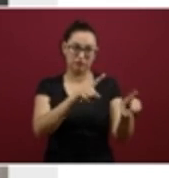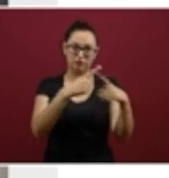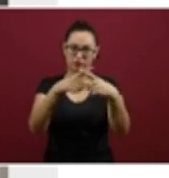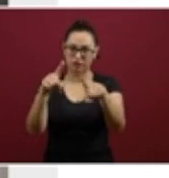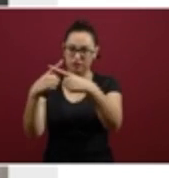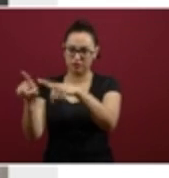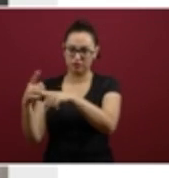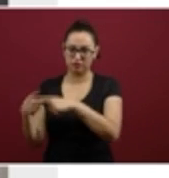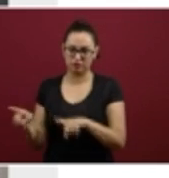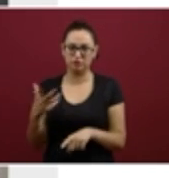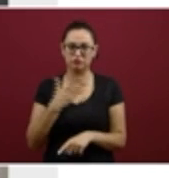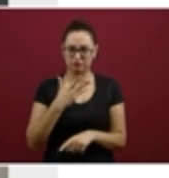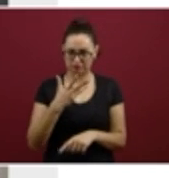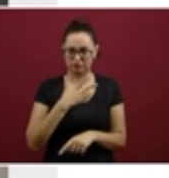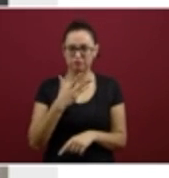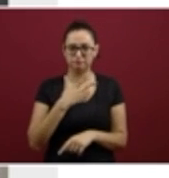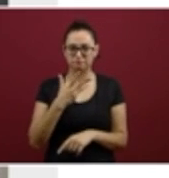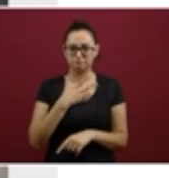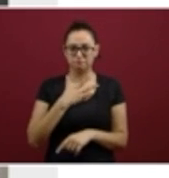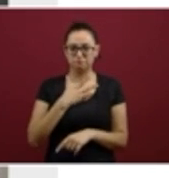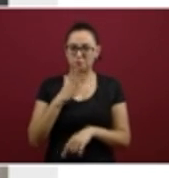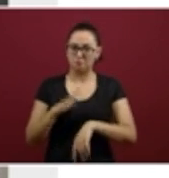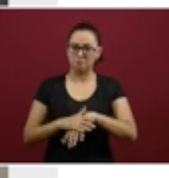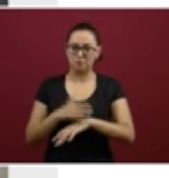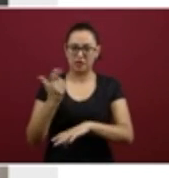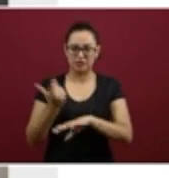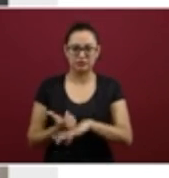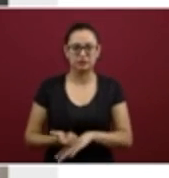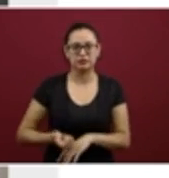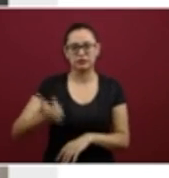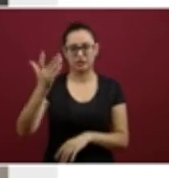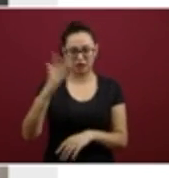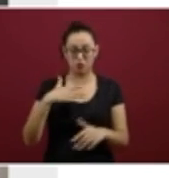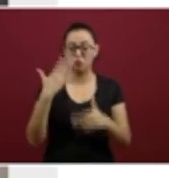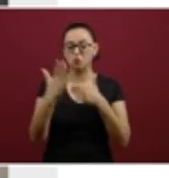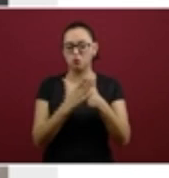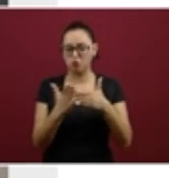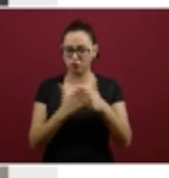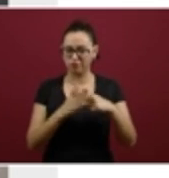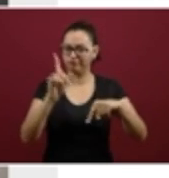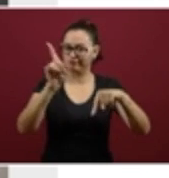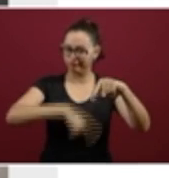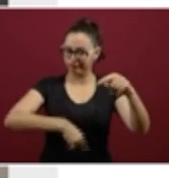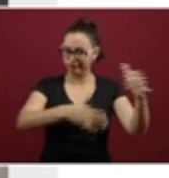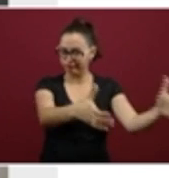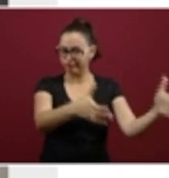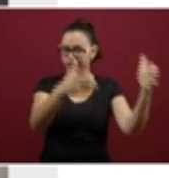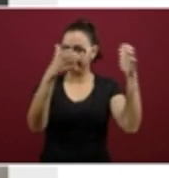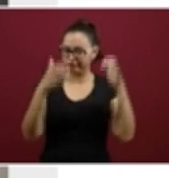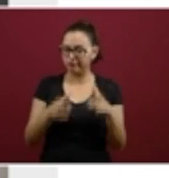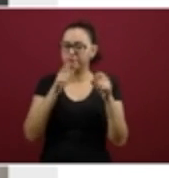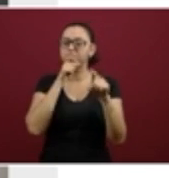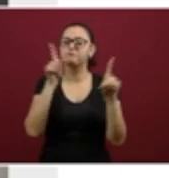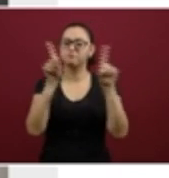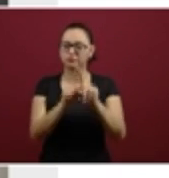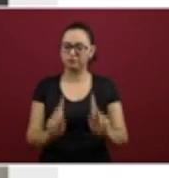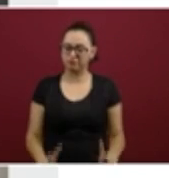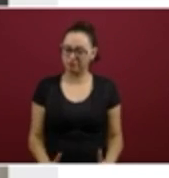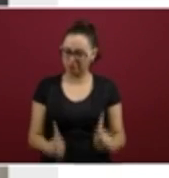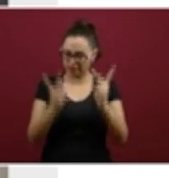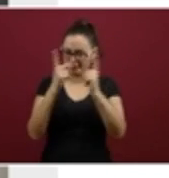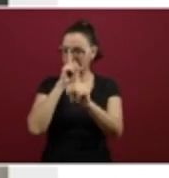todavía otra propiedad que creo que es de más alto valor y que estamos en camino ya a su recuperación para también darle un